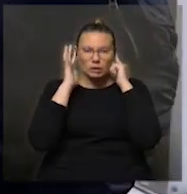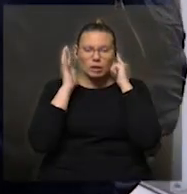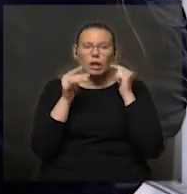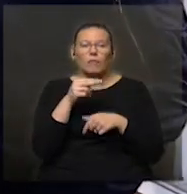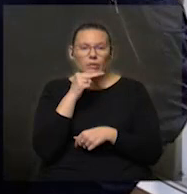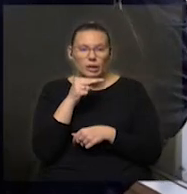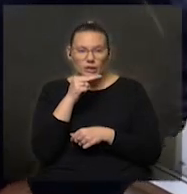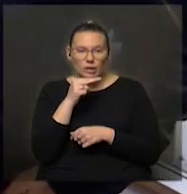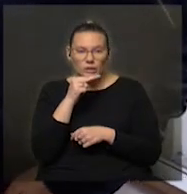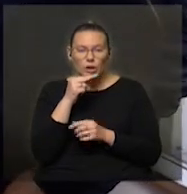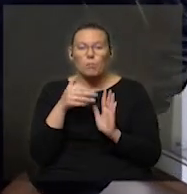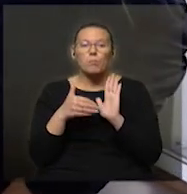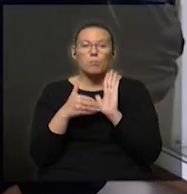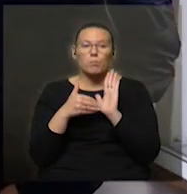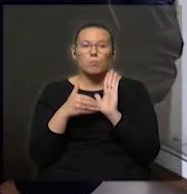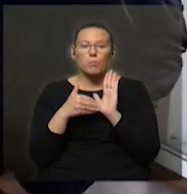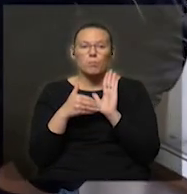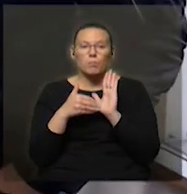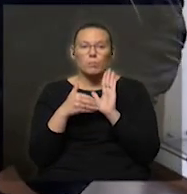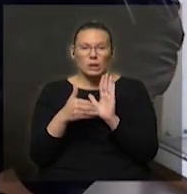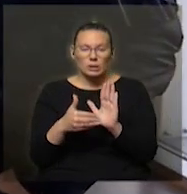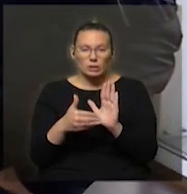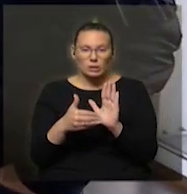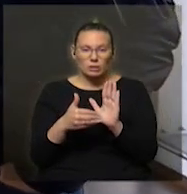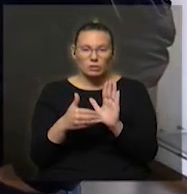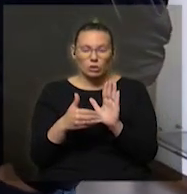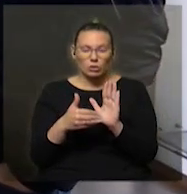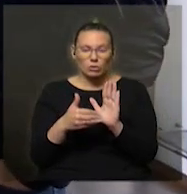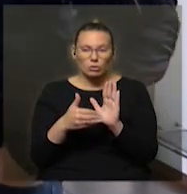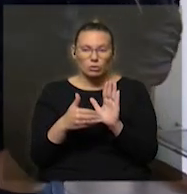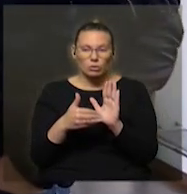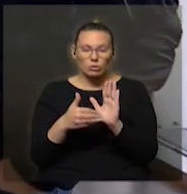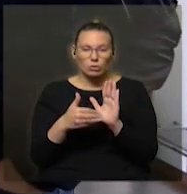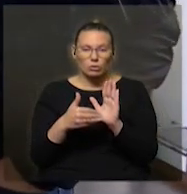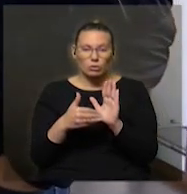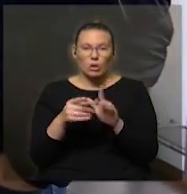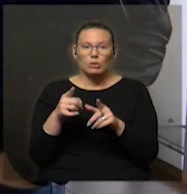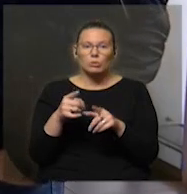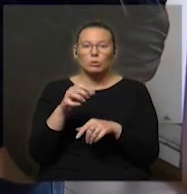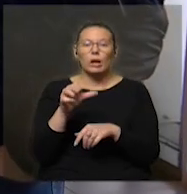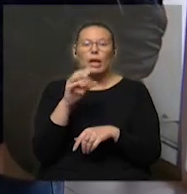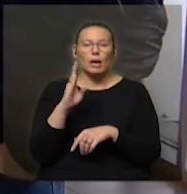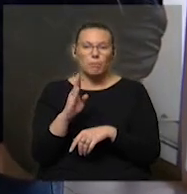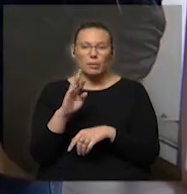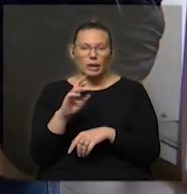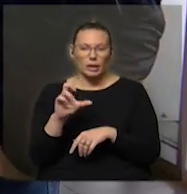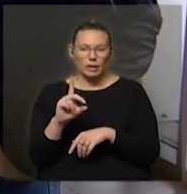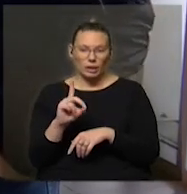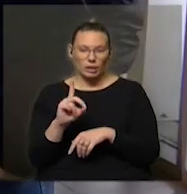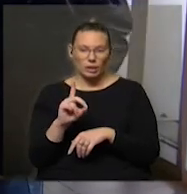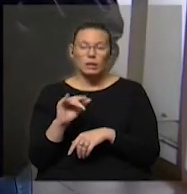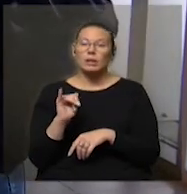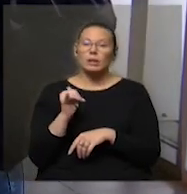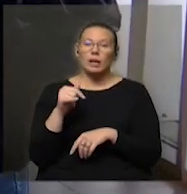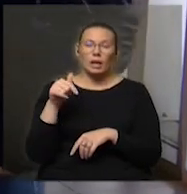Bueno, es una presentación física de lo que fue su EP Red, ¿verdad?